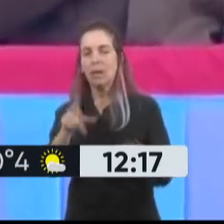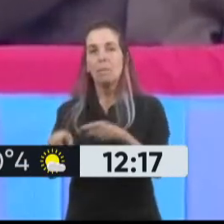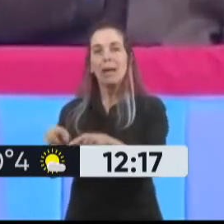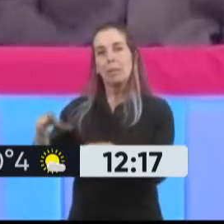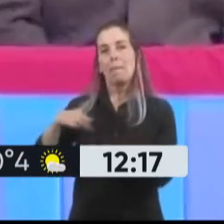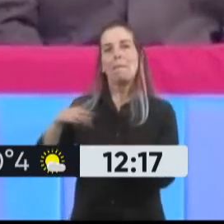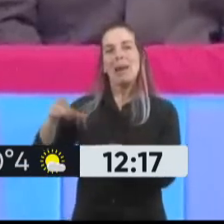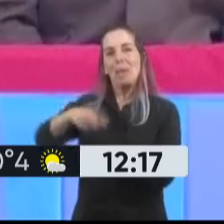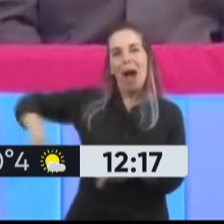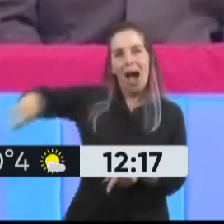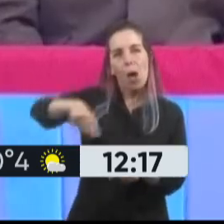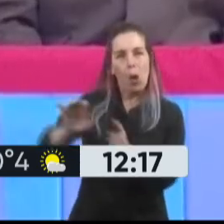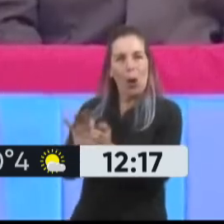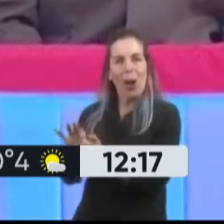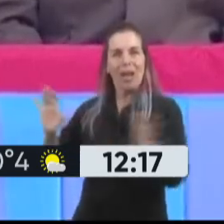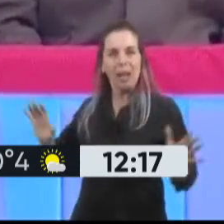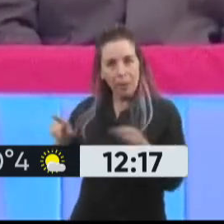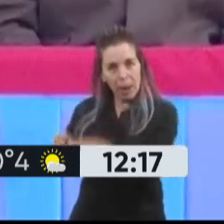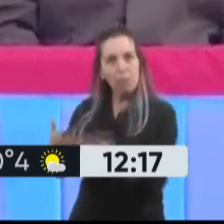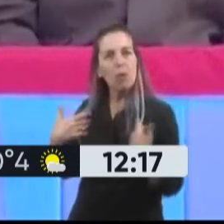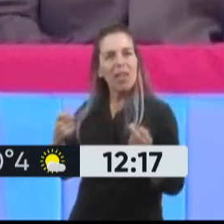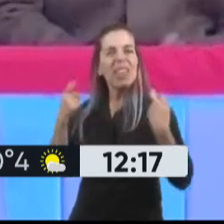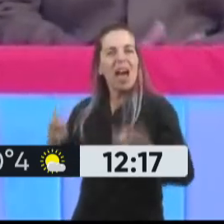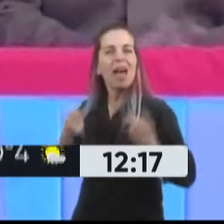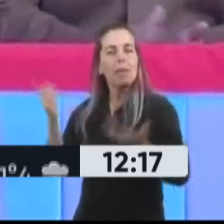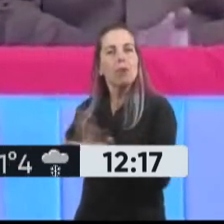el sector privado el que produzca y genere riqueza.